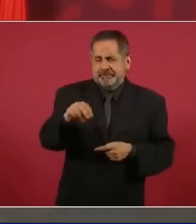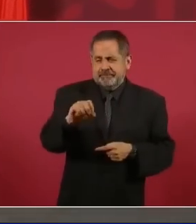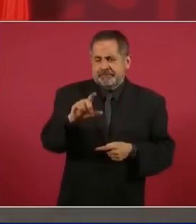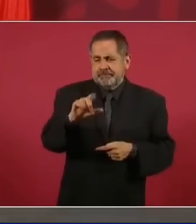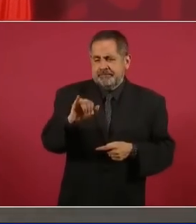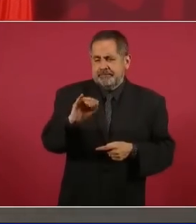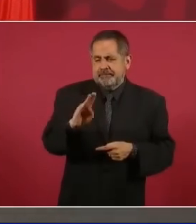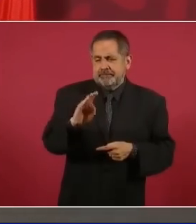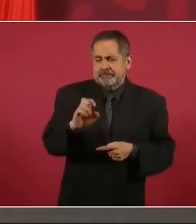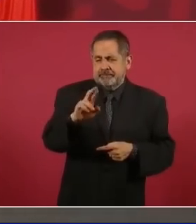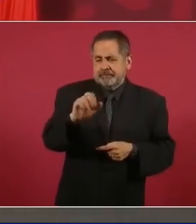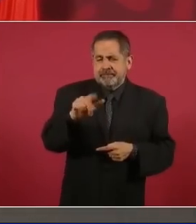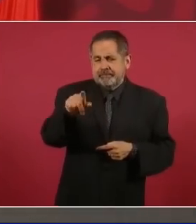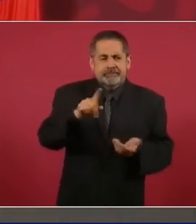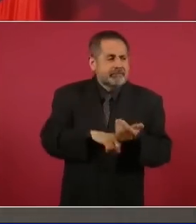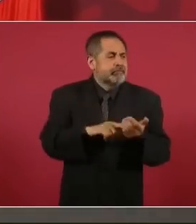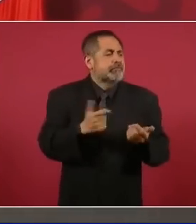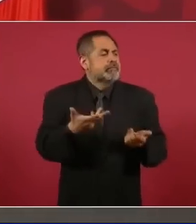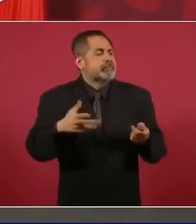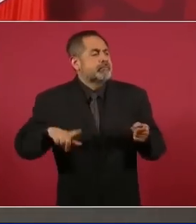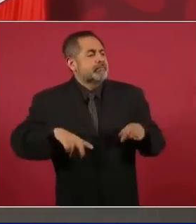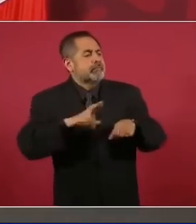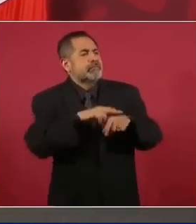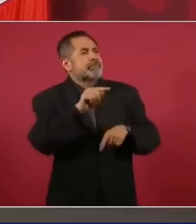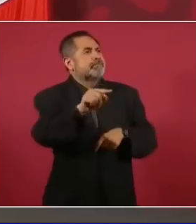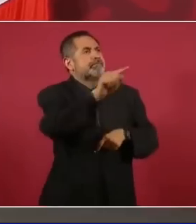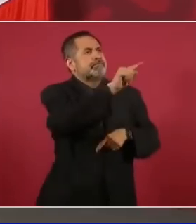los gobernantes.